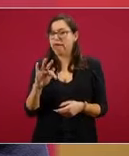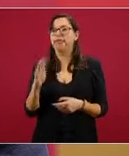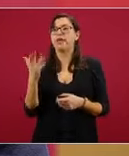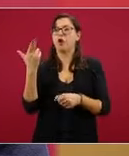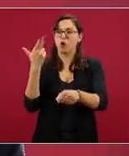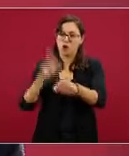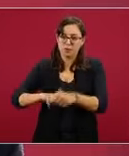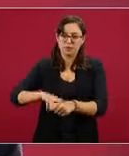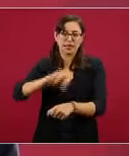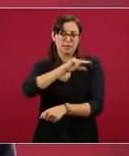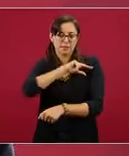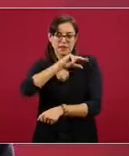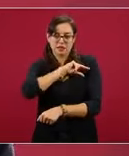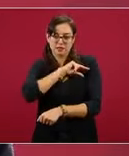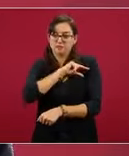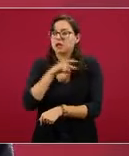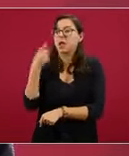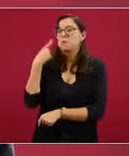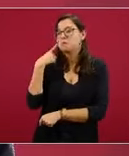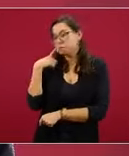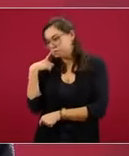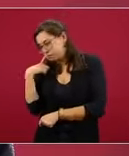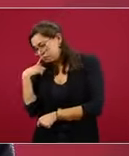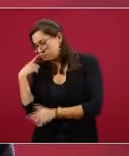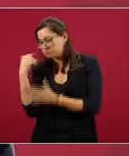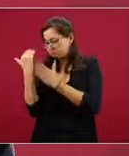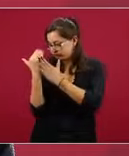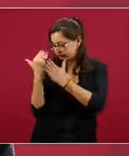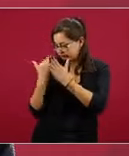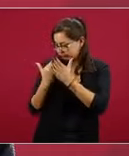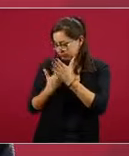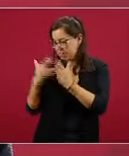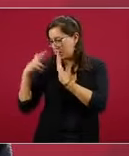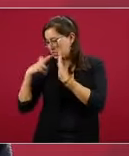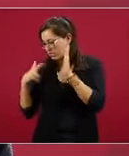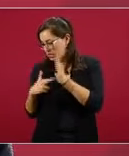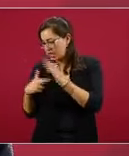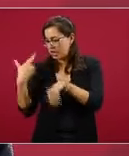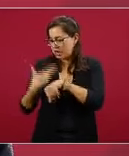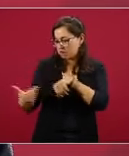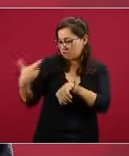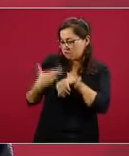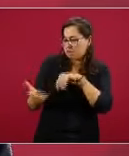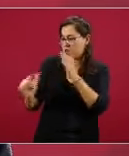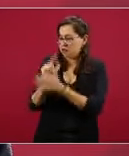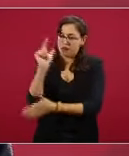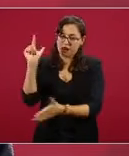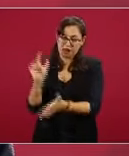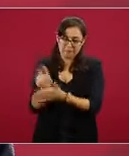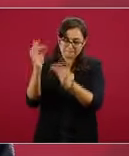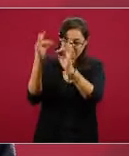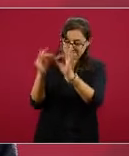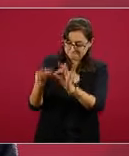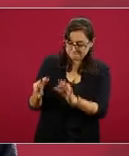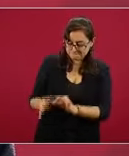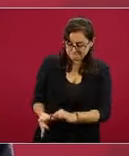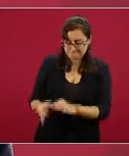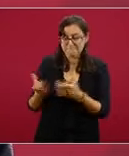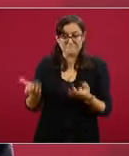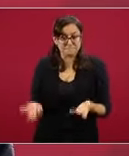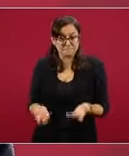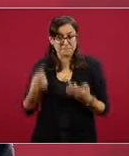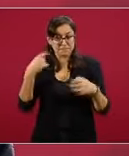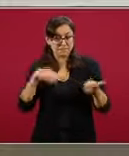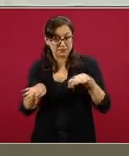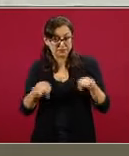hospitales lógicamente tengan o cuenten con todos los requisitos que la misma ley marca para que funcionen